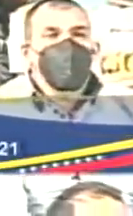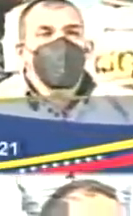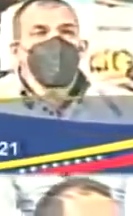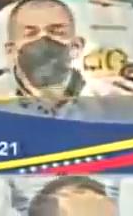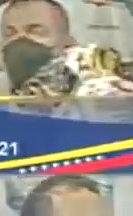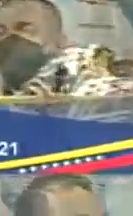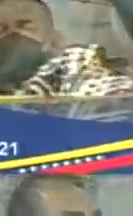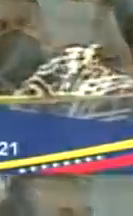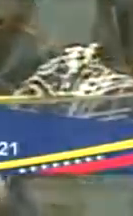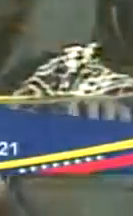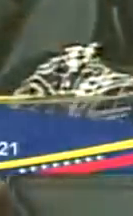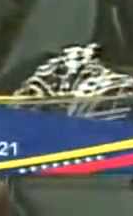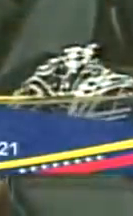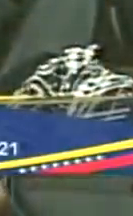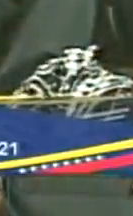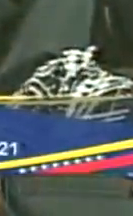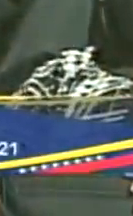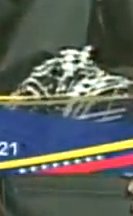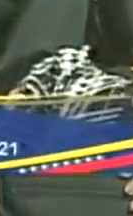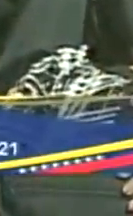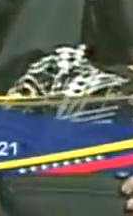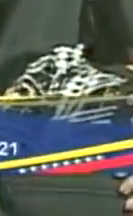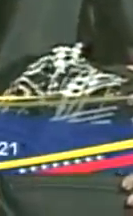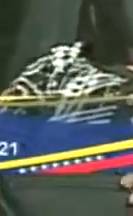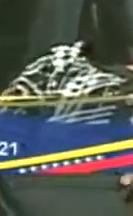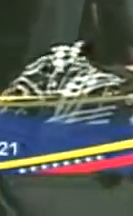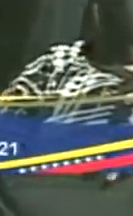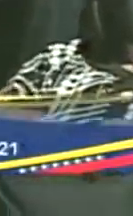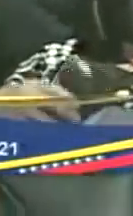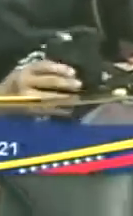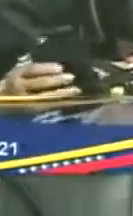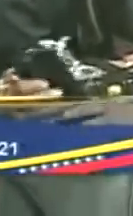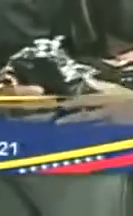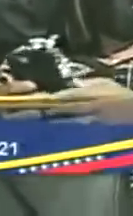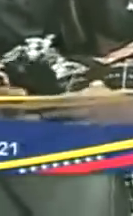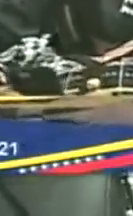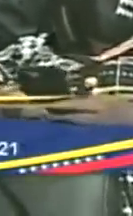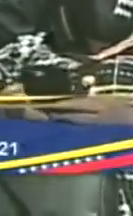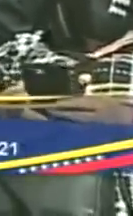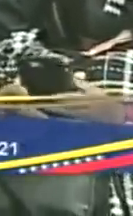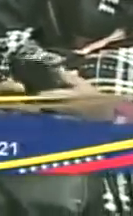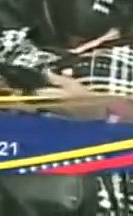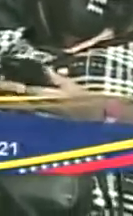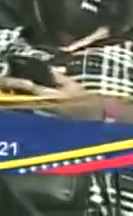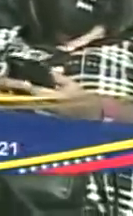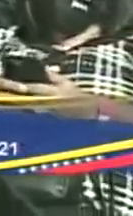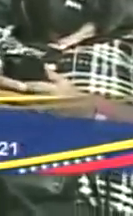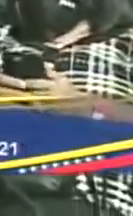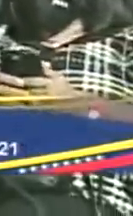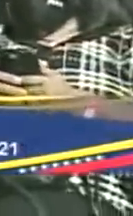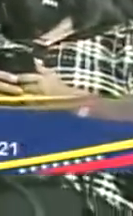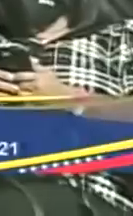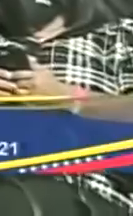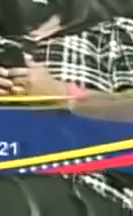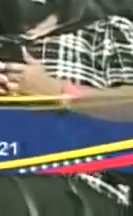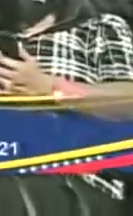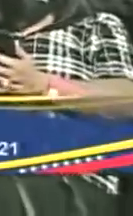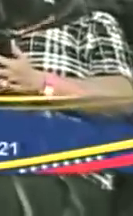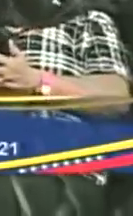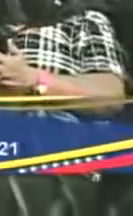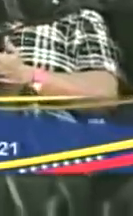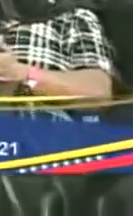reconocimiento que se otorga a quienes se destacan en el campo de la ciencia, la tecnología, la innovación del país y además tributan de